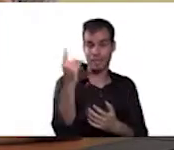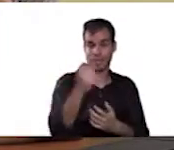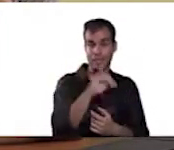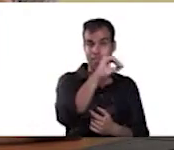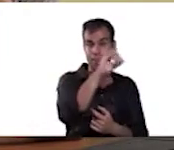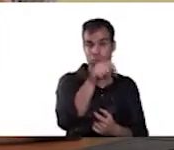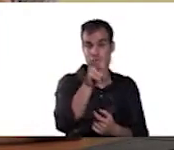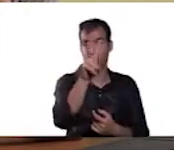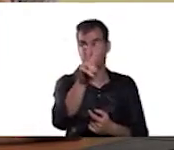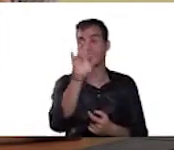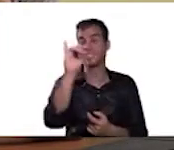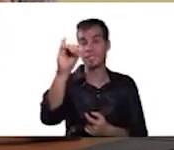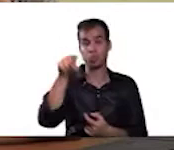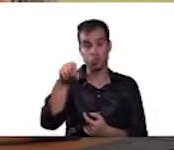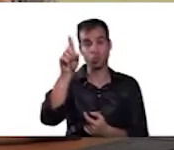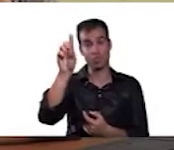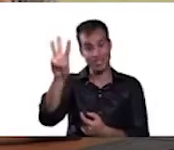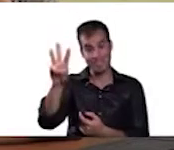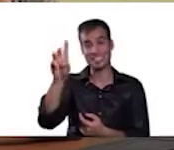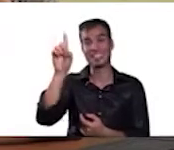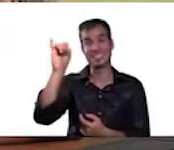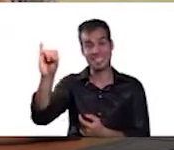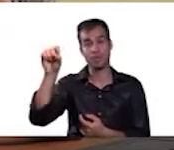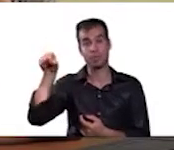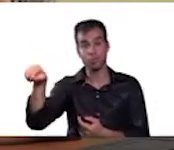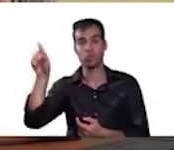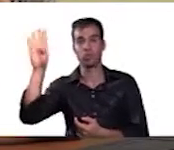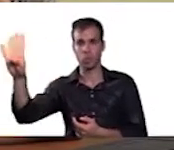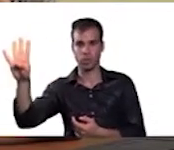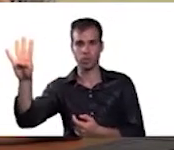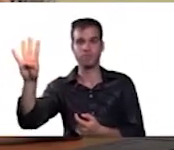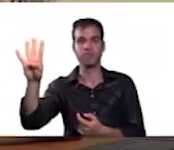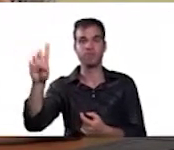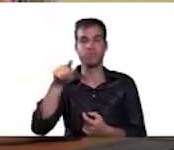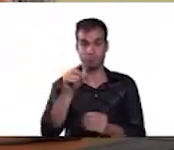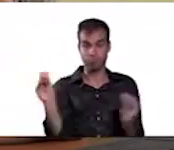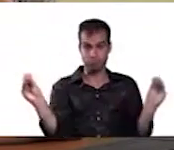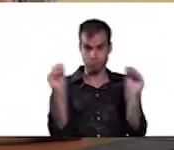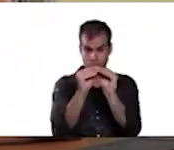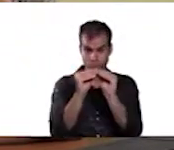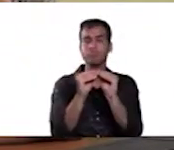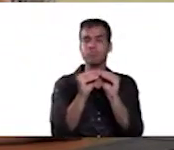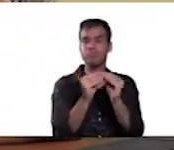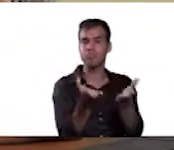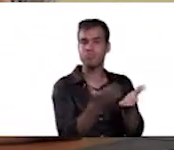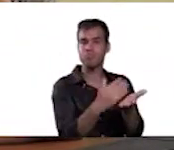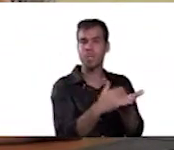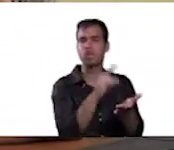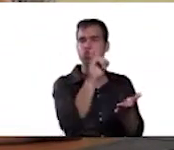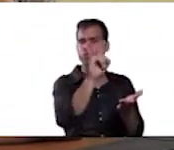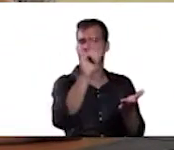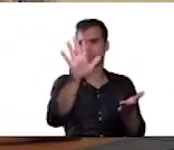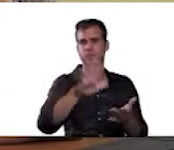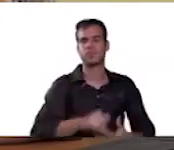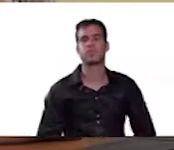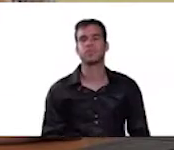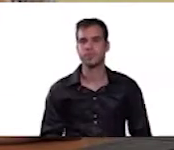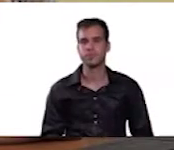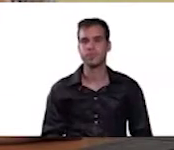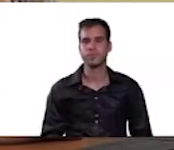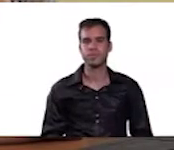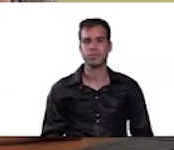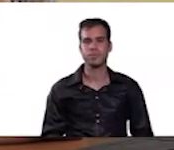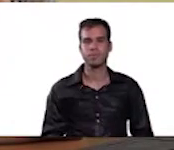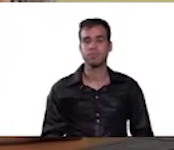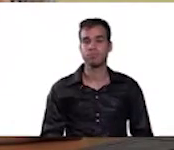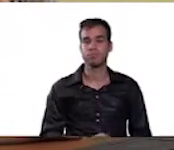6.2, 6.3 y 6.4 que se encuentran en la página 95. También se